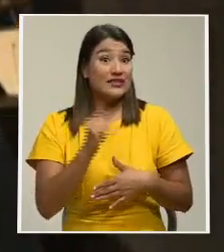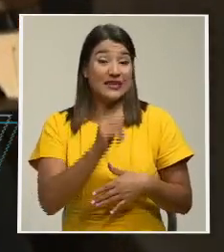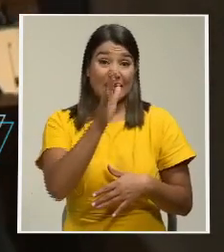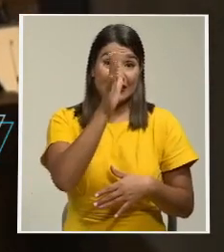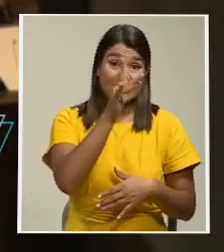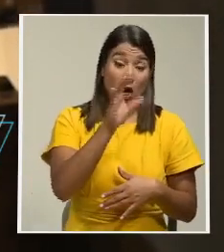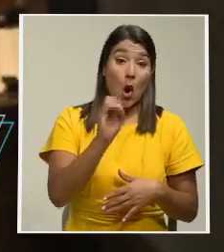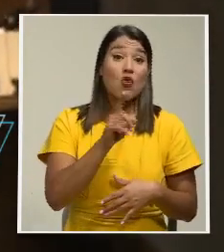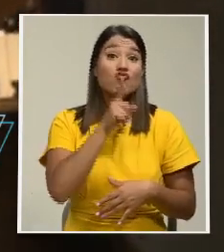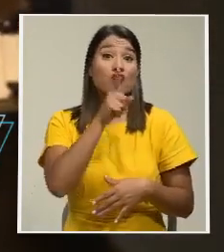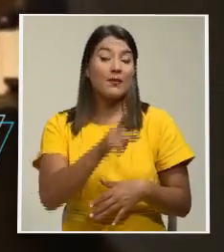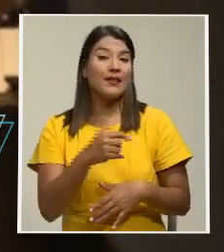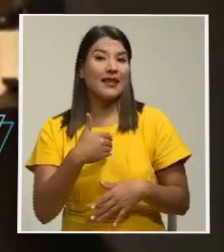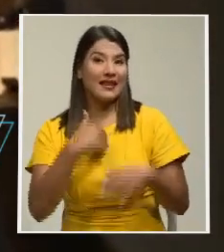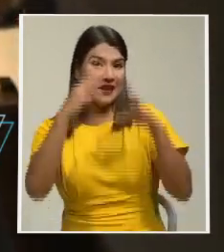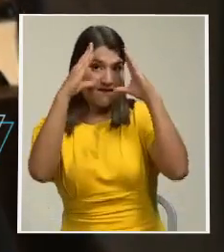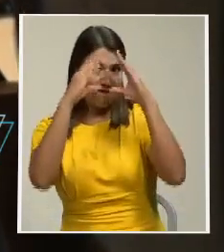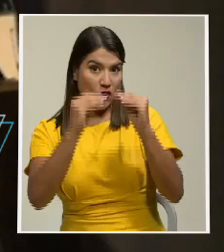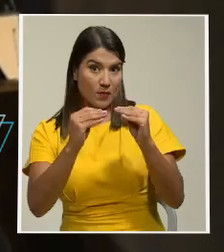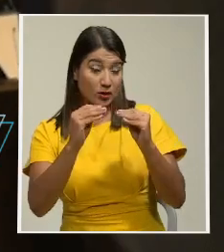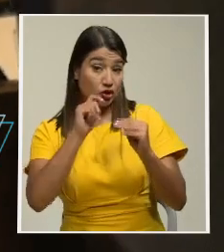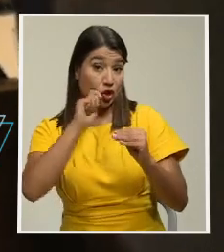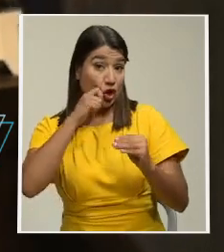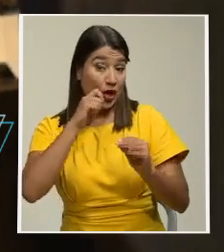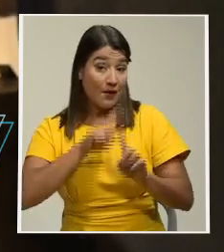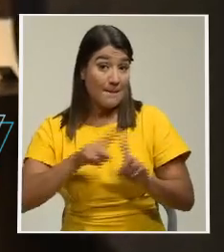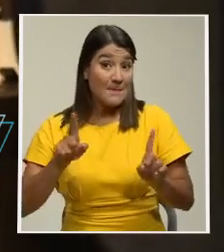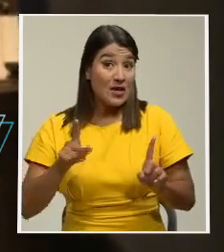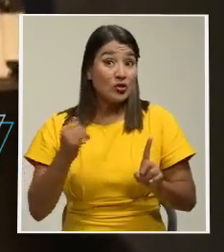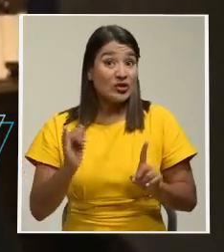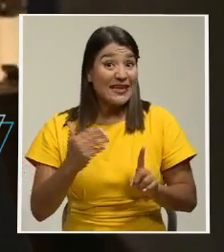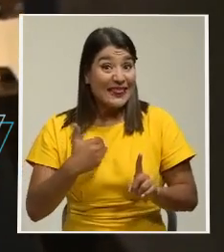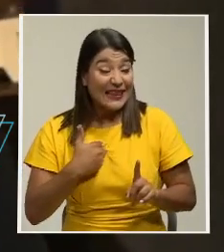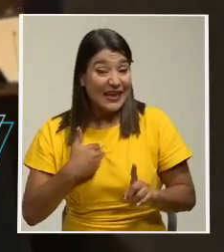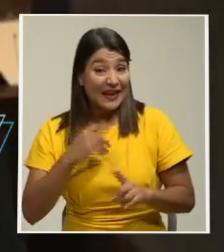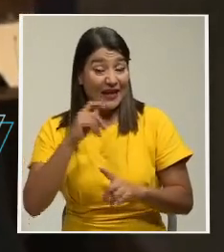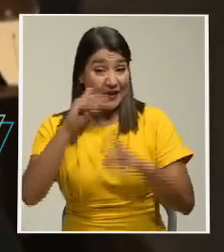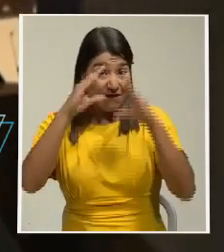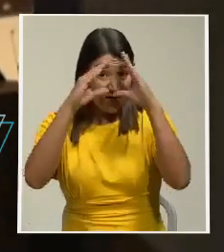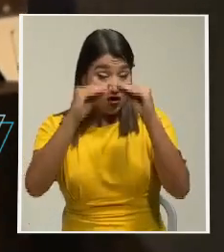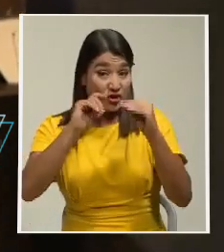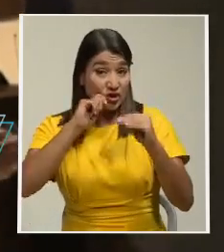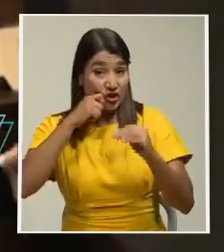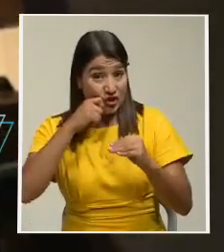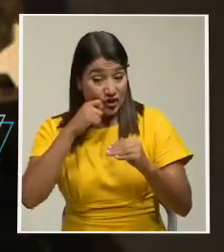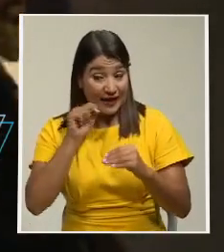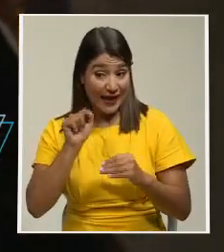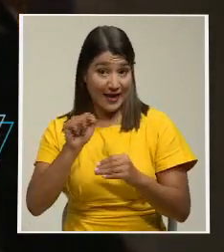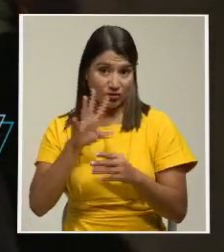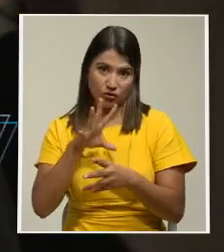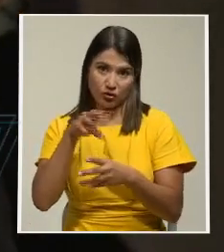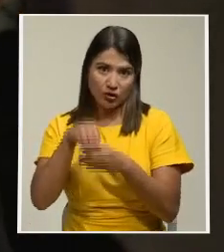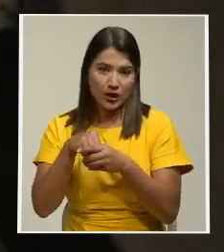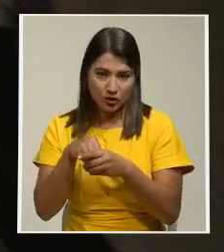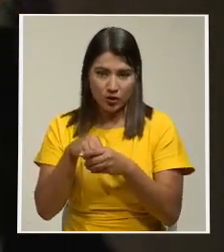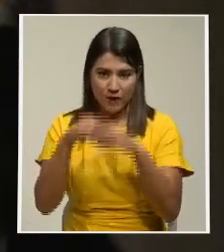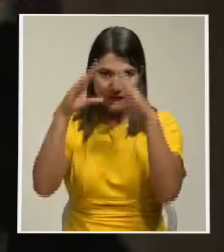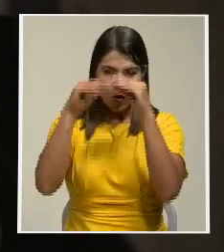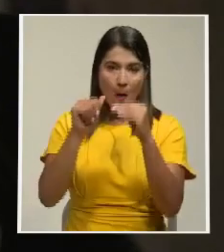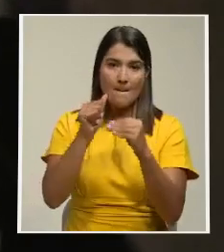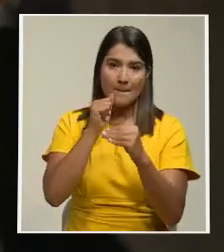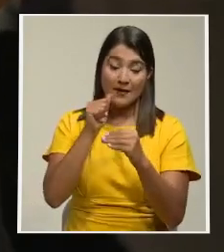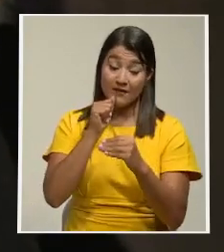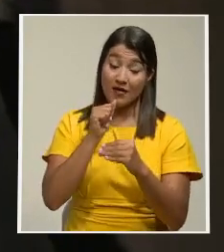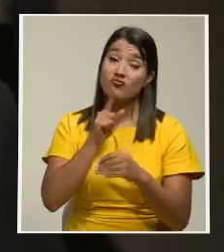tenía la información directa, pero si fuera así, si es una información que forma parte del secreto del sumario, es muy grave